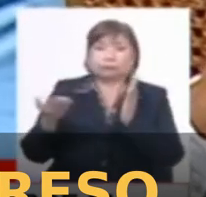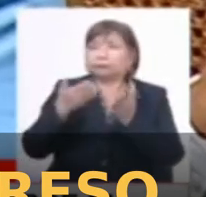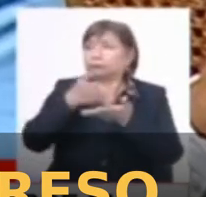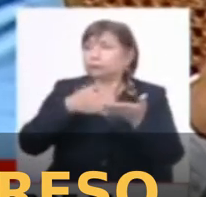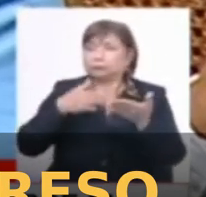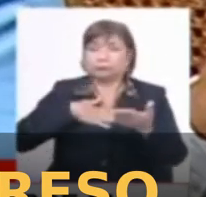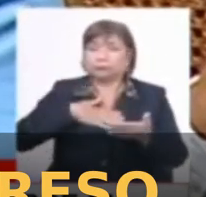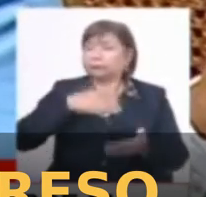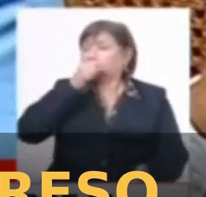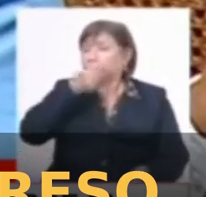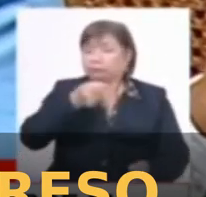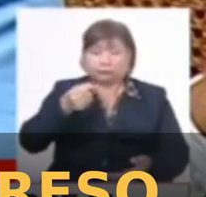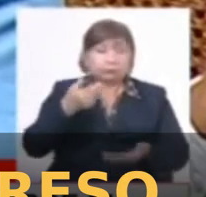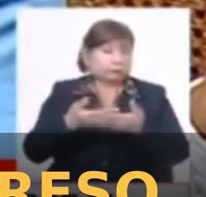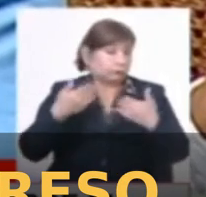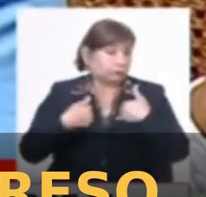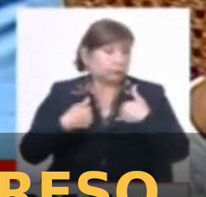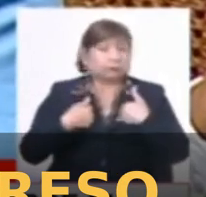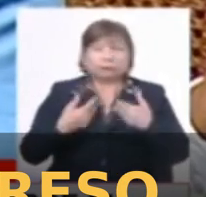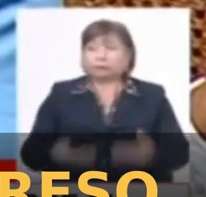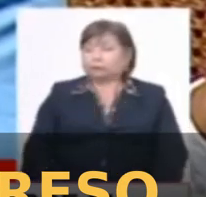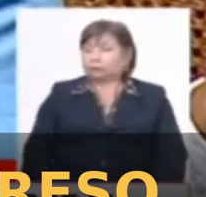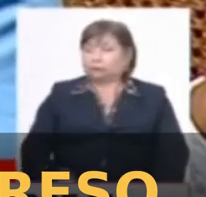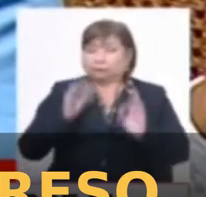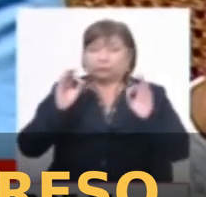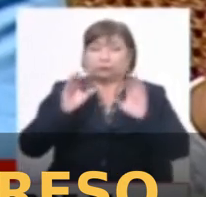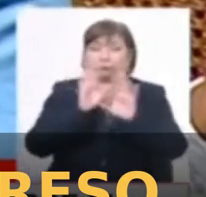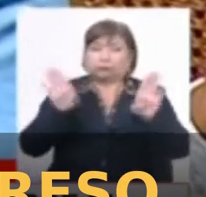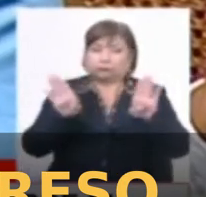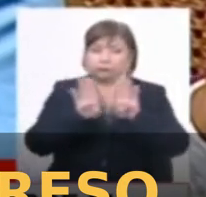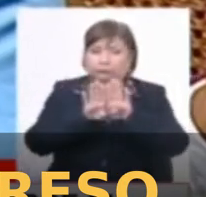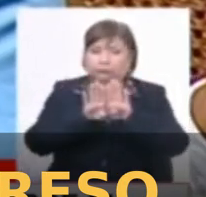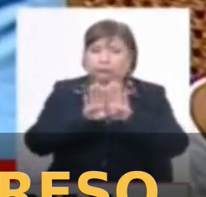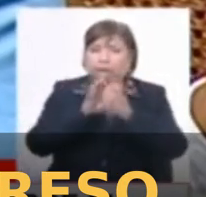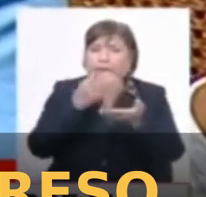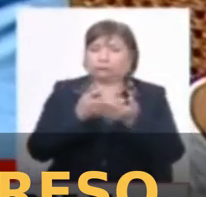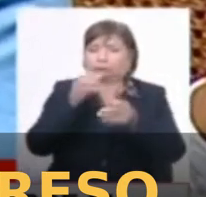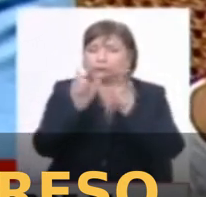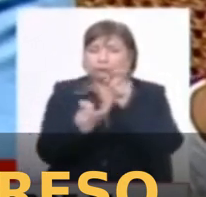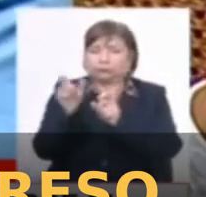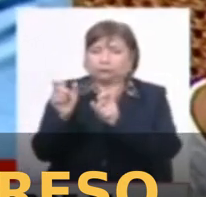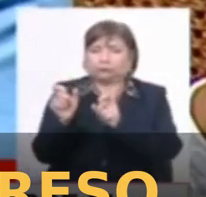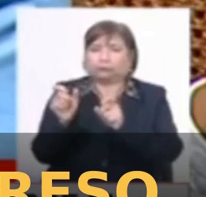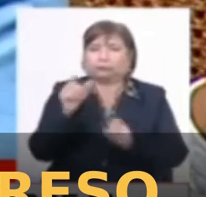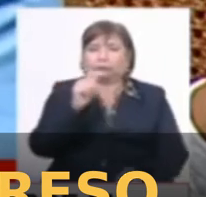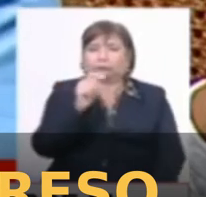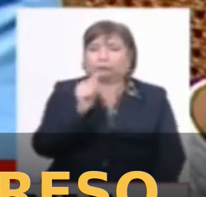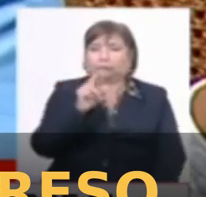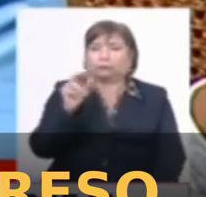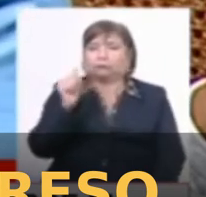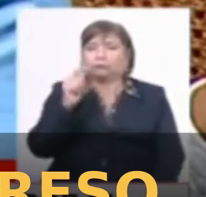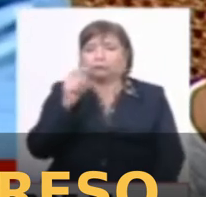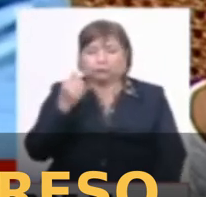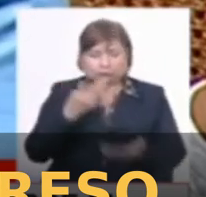de mis declaraciones y tener un caso cerrado ya con personas, es el caso Tarata, con personas